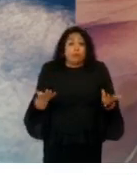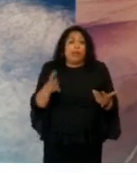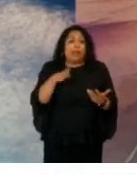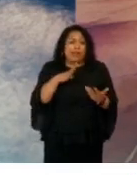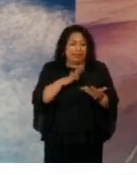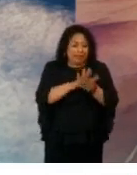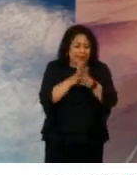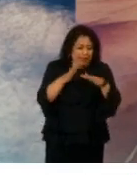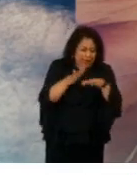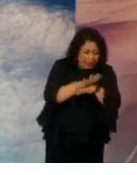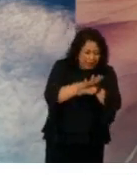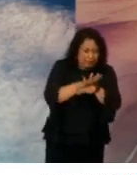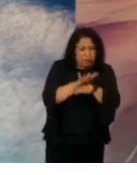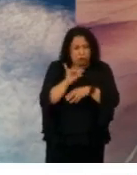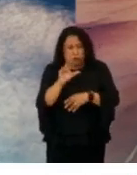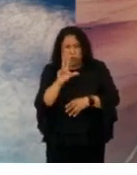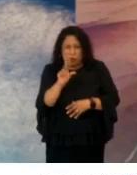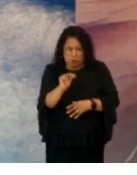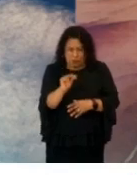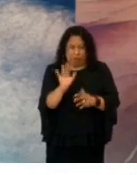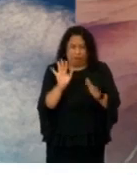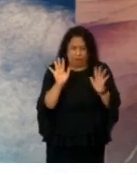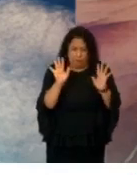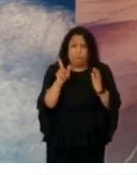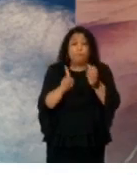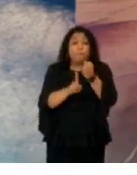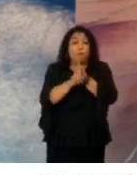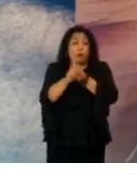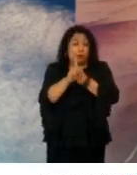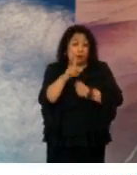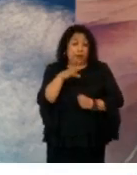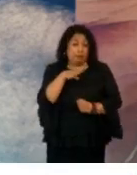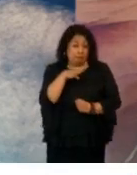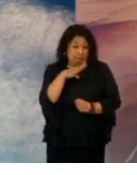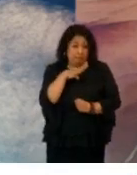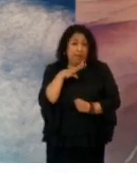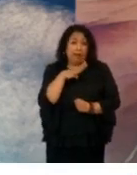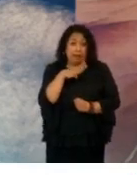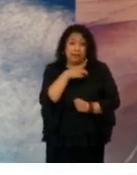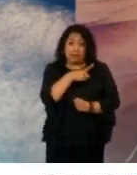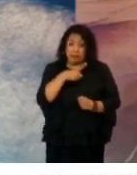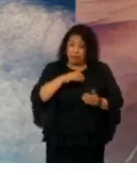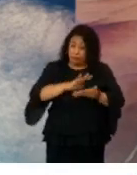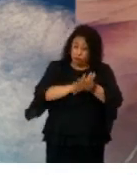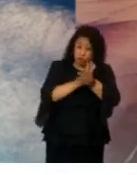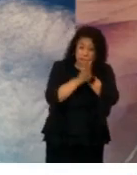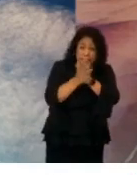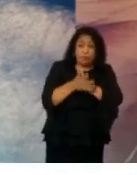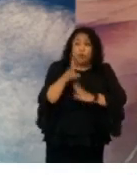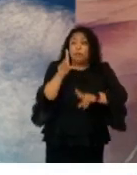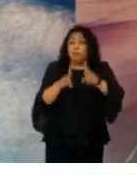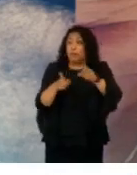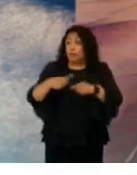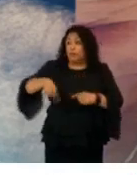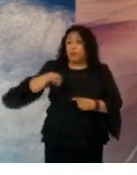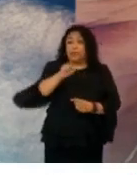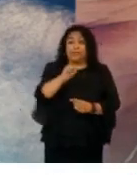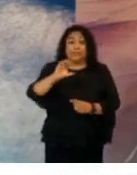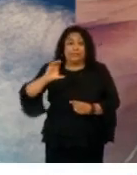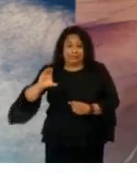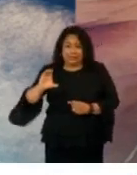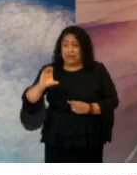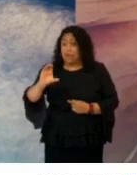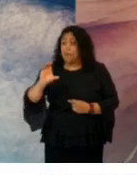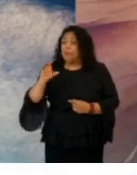cambio va o el cambio no viene. Uno de los problemas que tenemos que transformar, y eso sí depende mucho de la sociedad civil, es lo